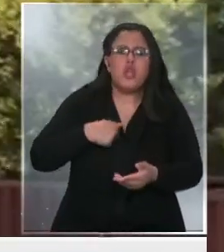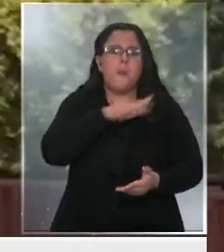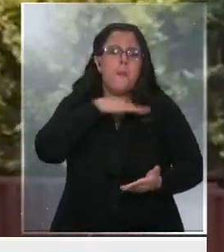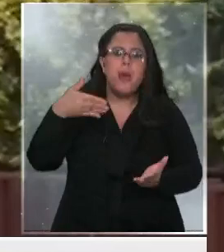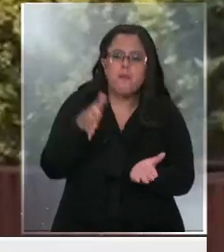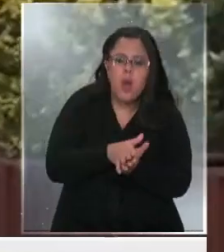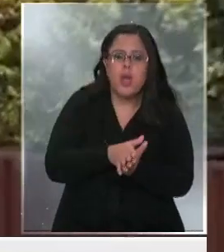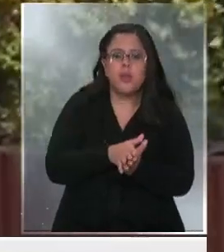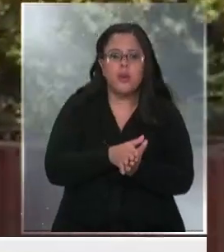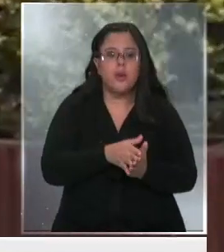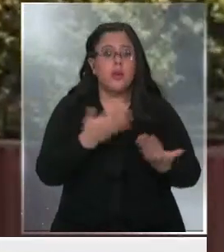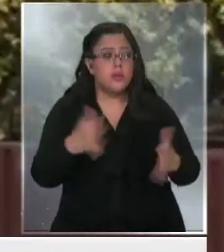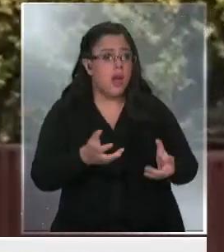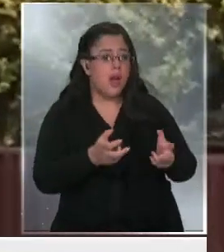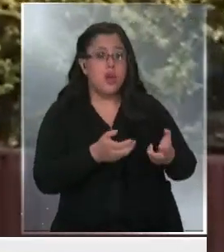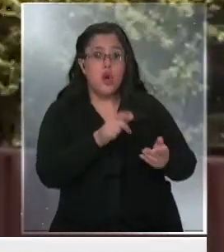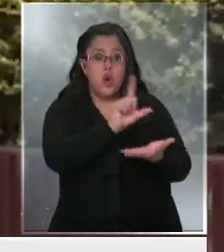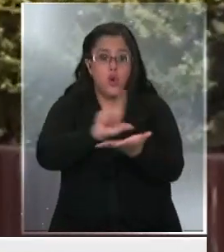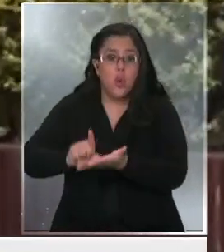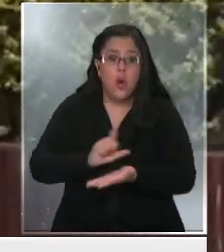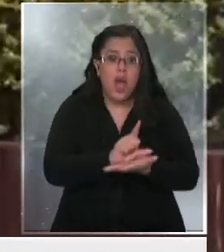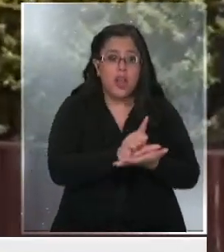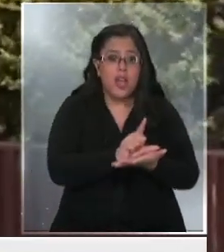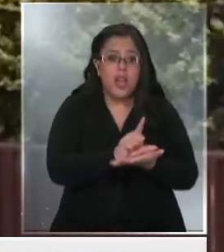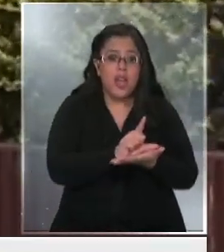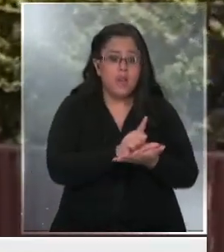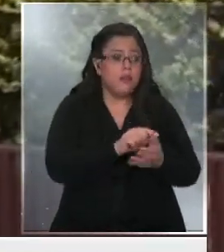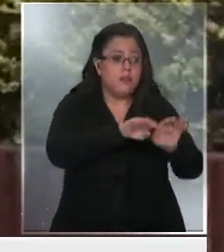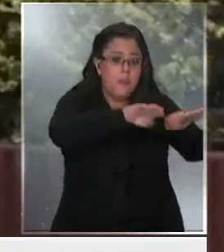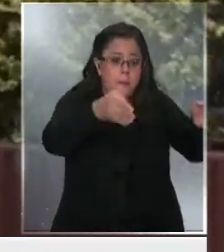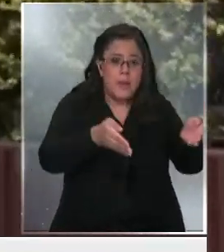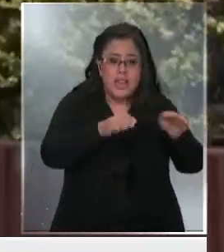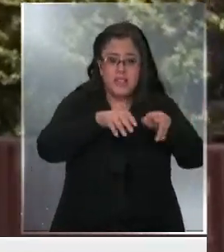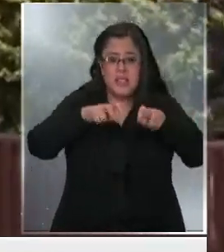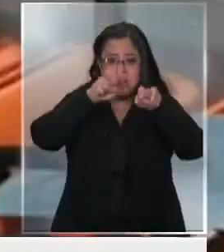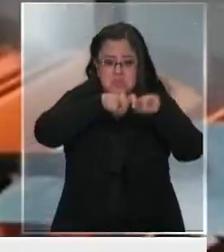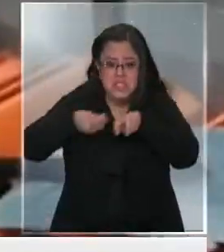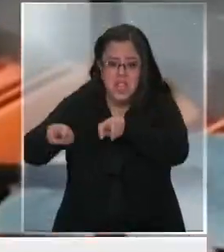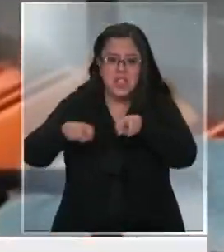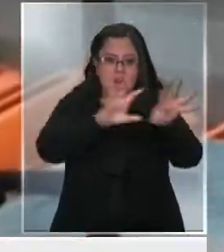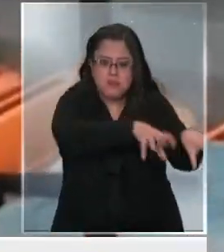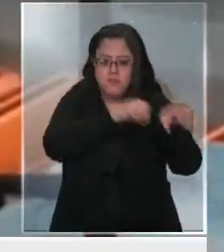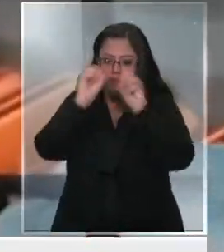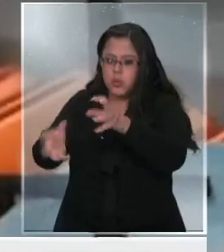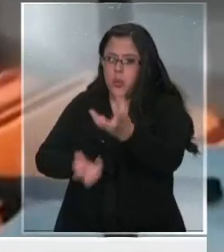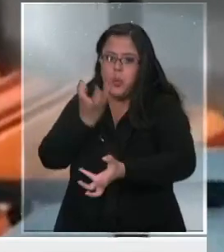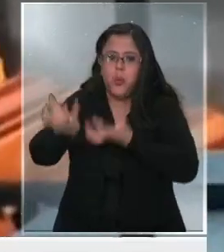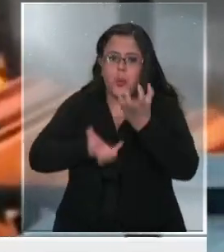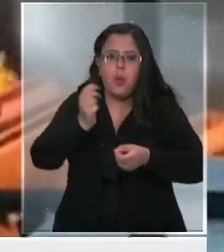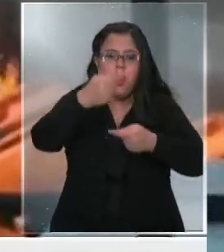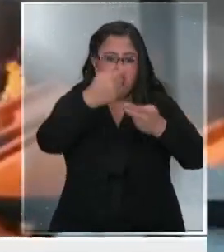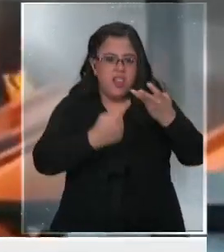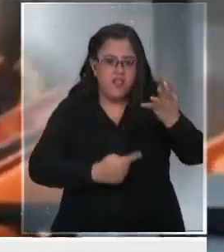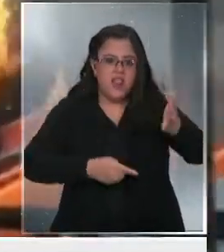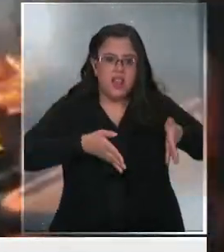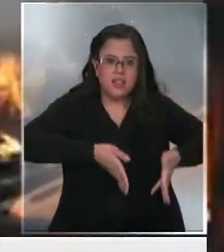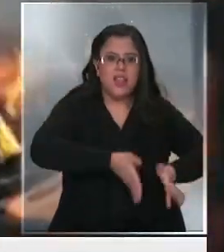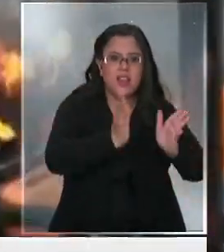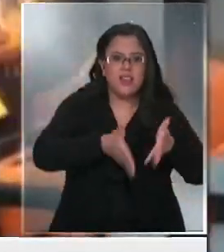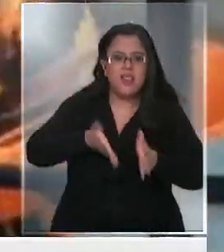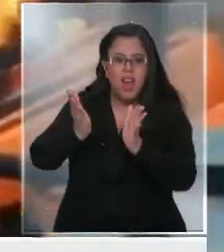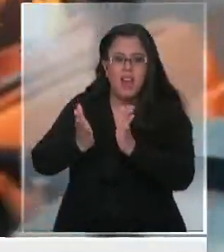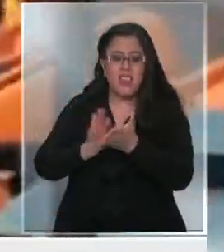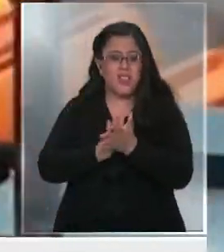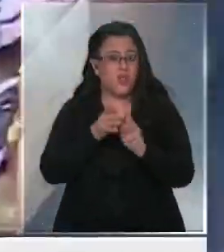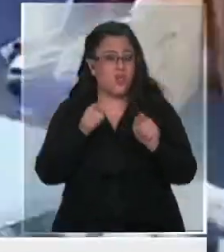El mobiliario de los locales lo usaron para alimentar las barricadas. Lyon, Guardia Vieja, Pedro de Valdivia, Las Urbinas,